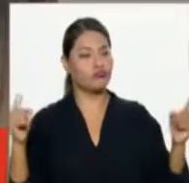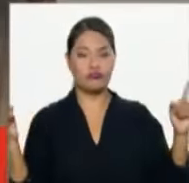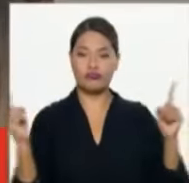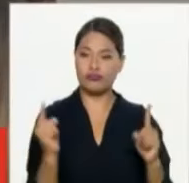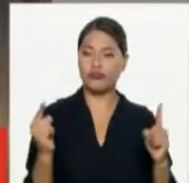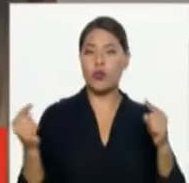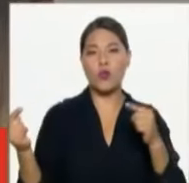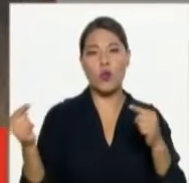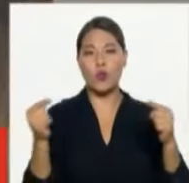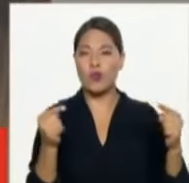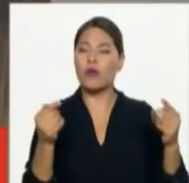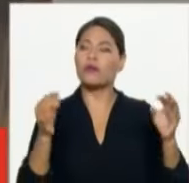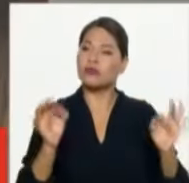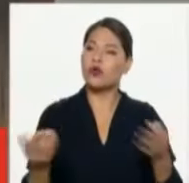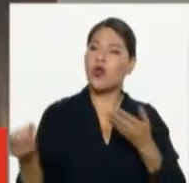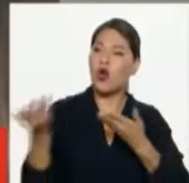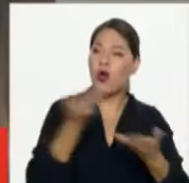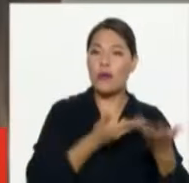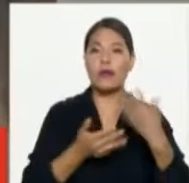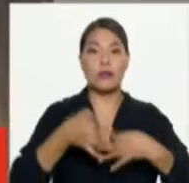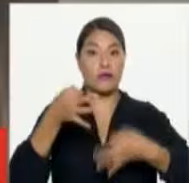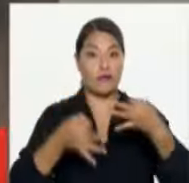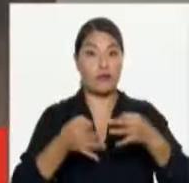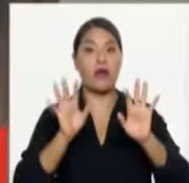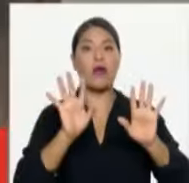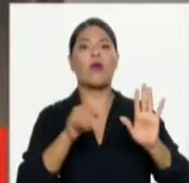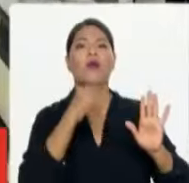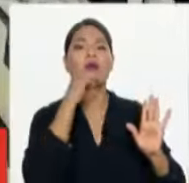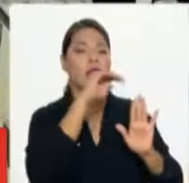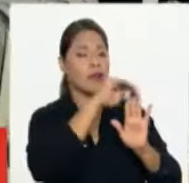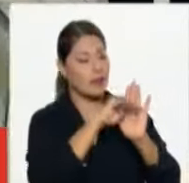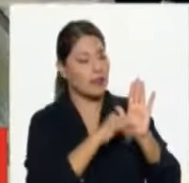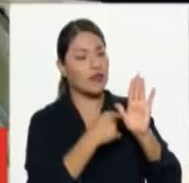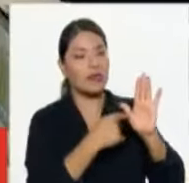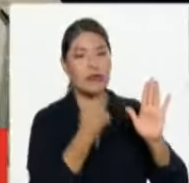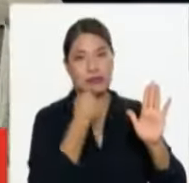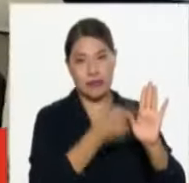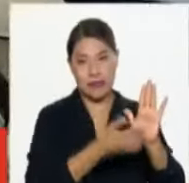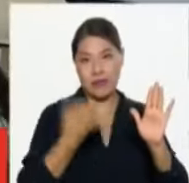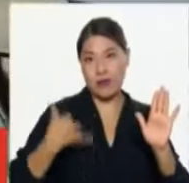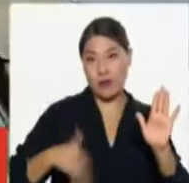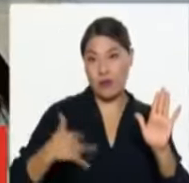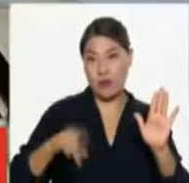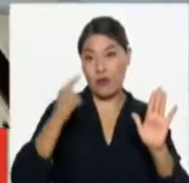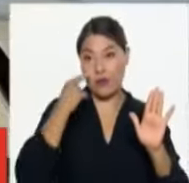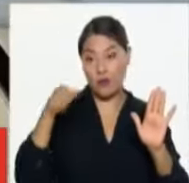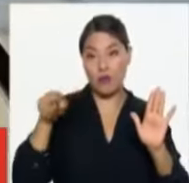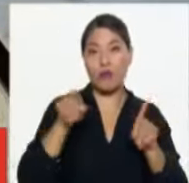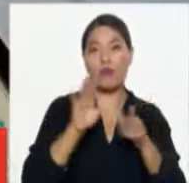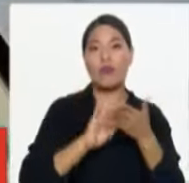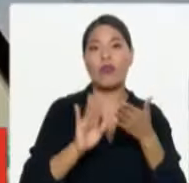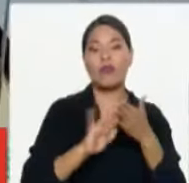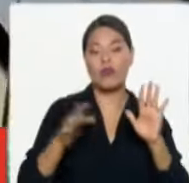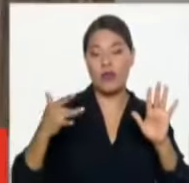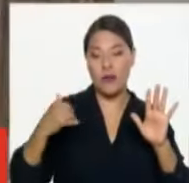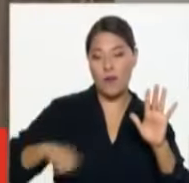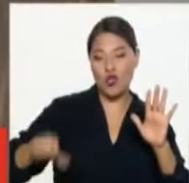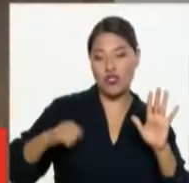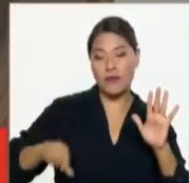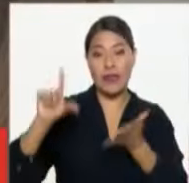Aliaga señaló también que el contrato tiene cláusulas que atan al municipio de realizar rutas alternas.